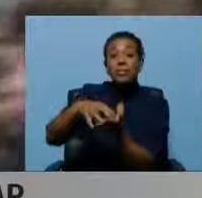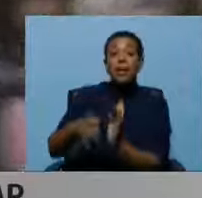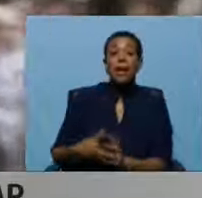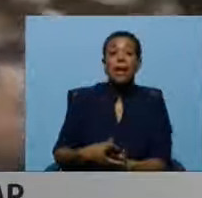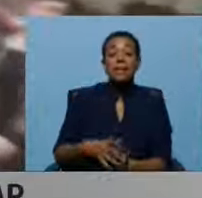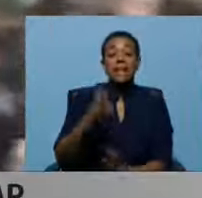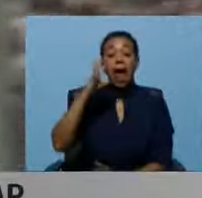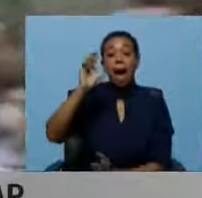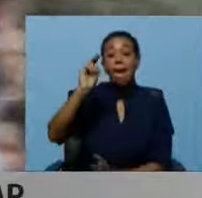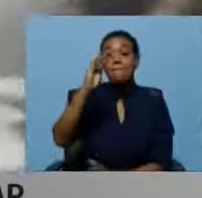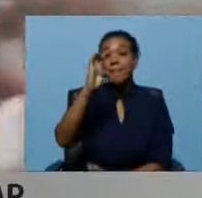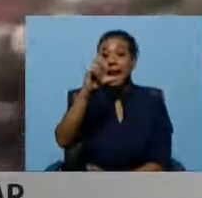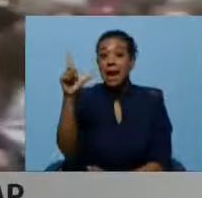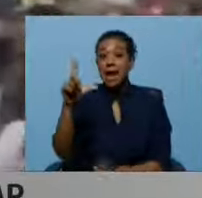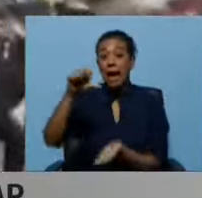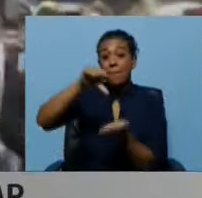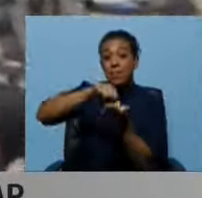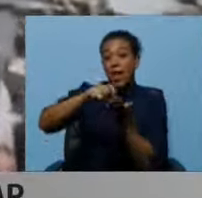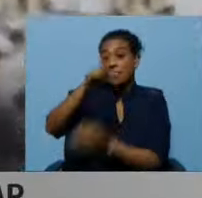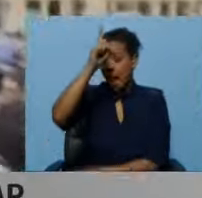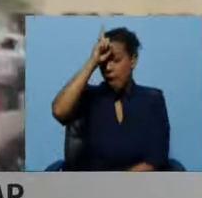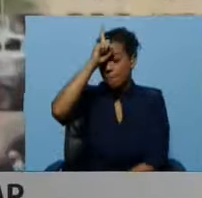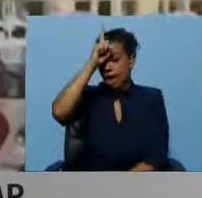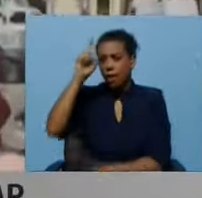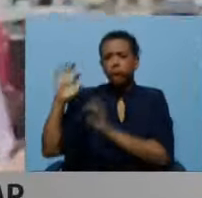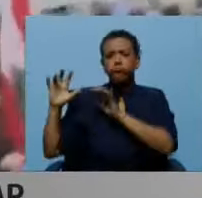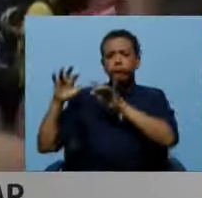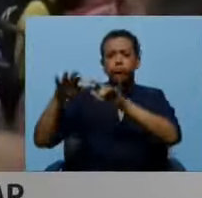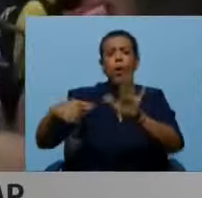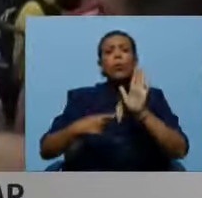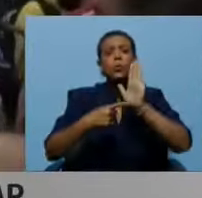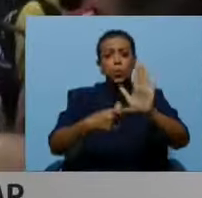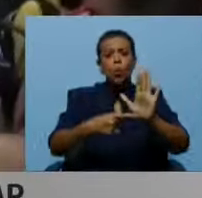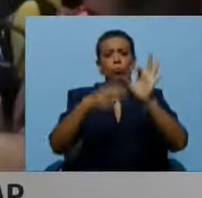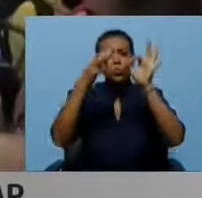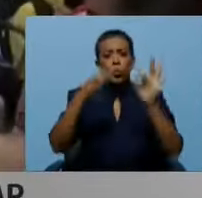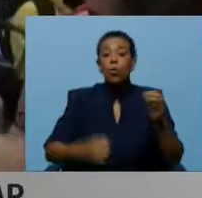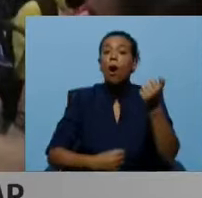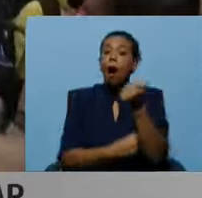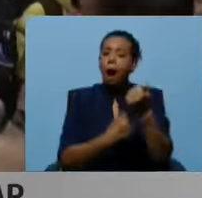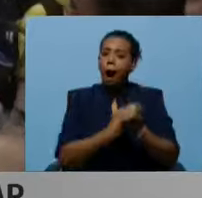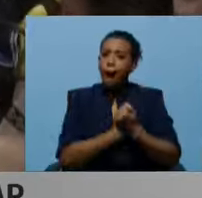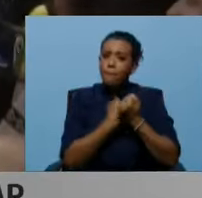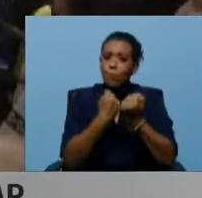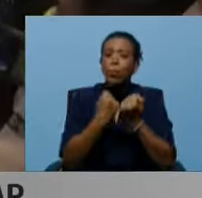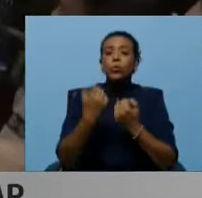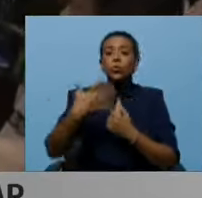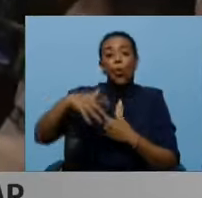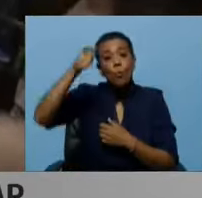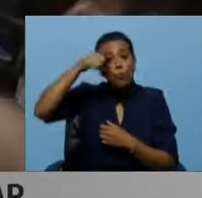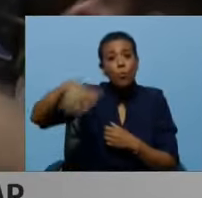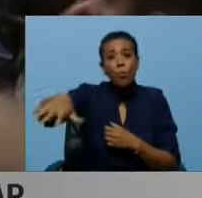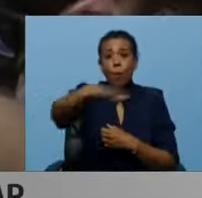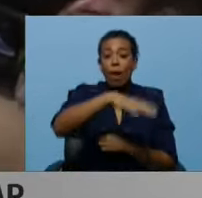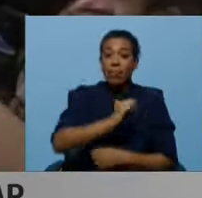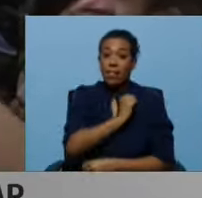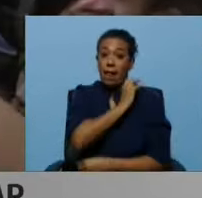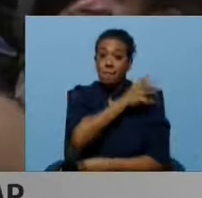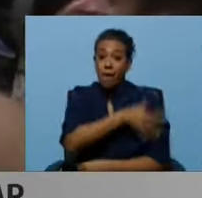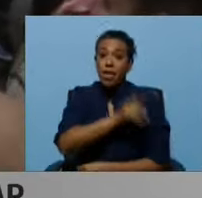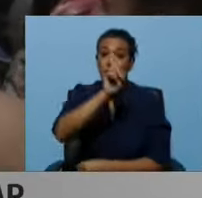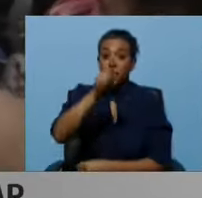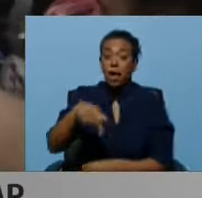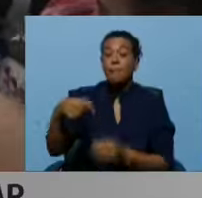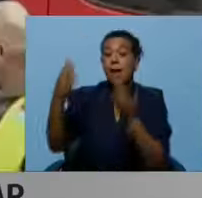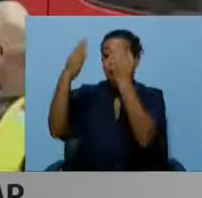de Alemania, miles de manifestantes salieron a las calles para mostrar masivamente su solidaridad a favor de los pueblos de Palestina y